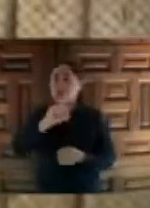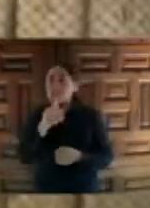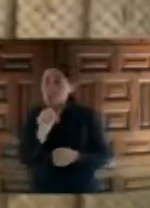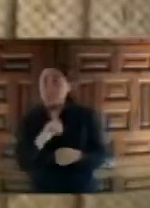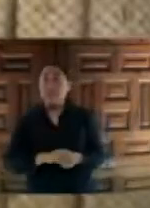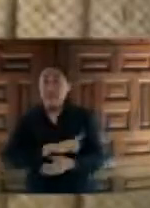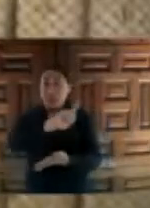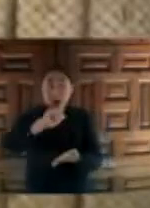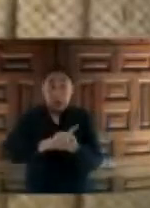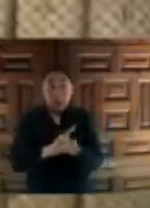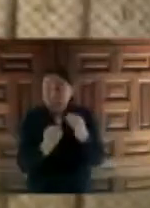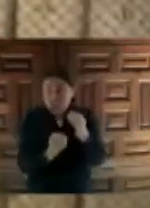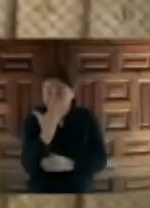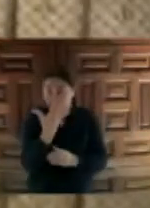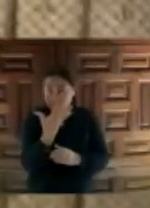1939. La nueva ley